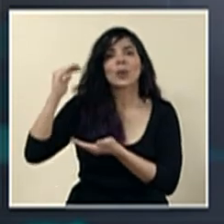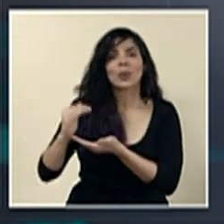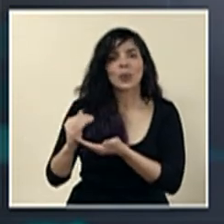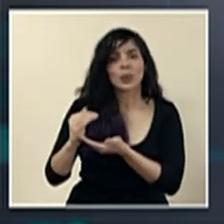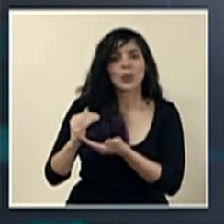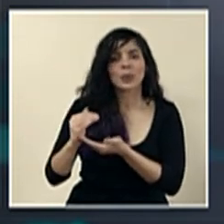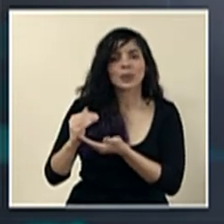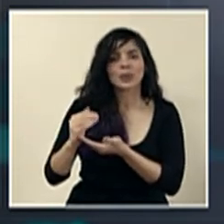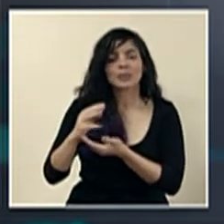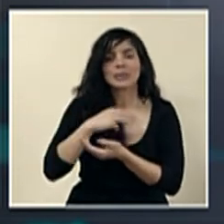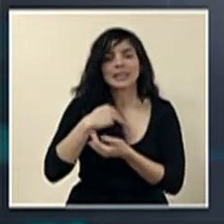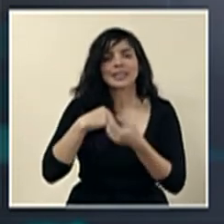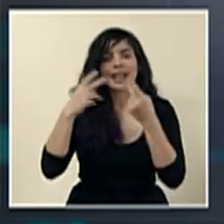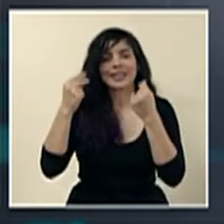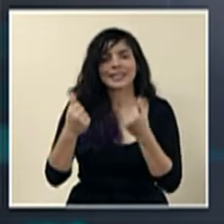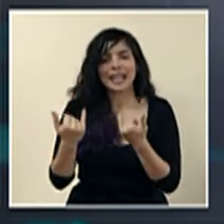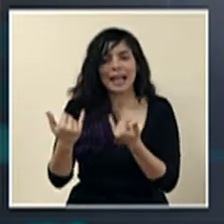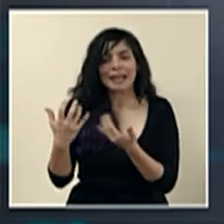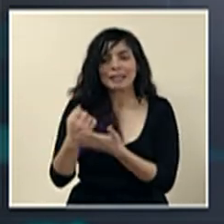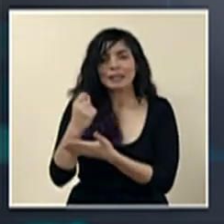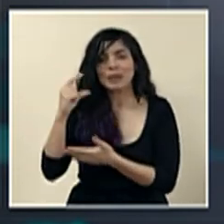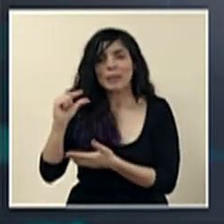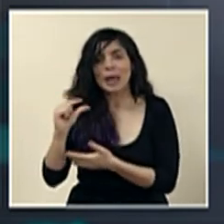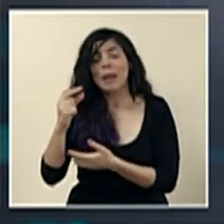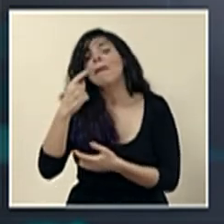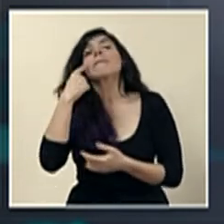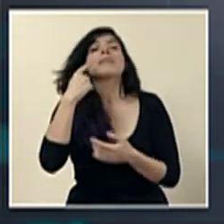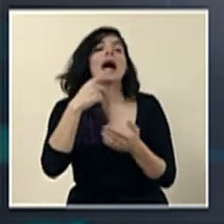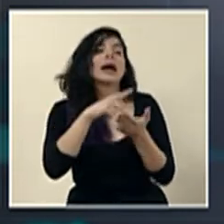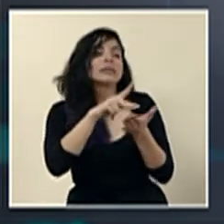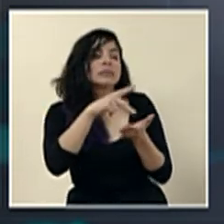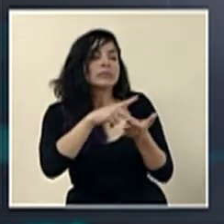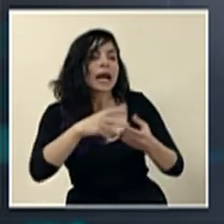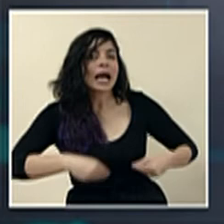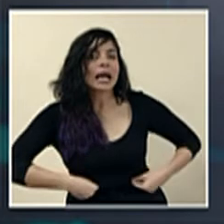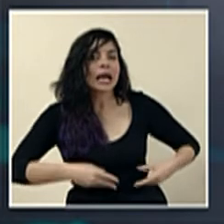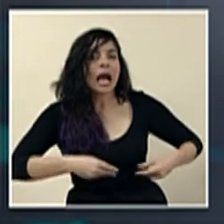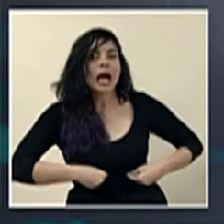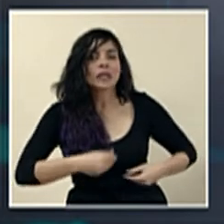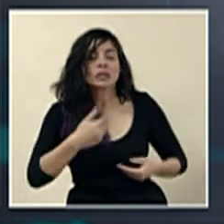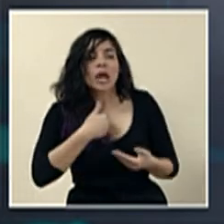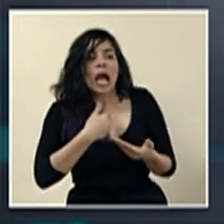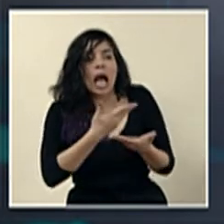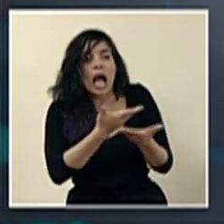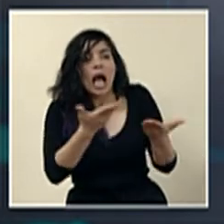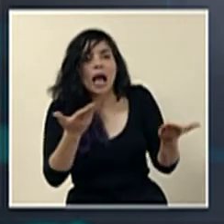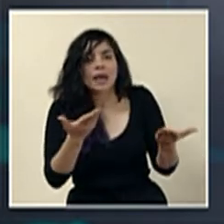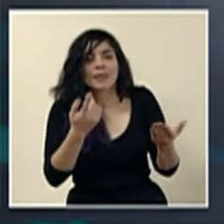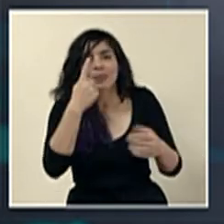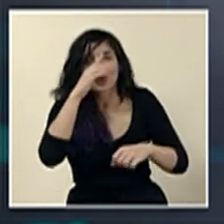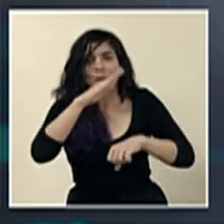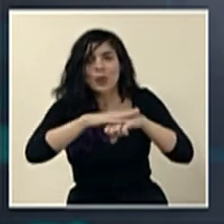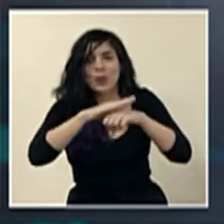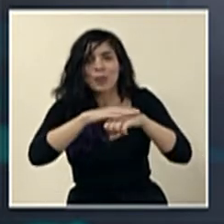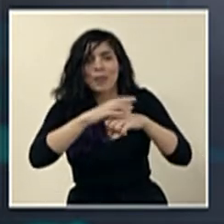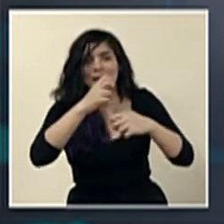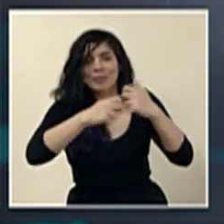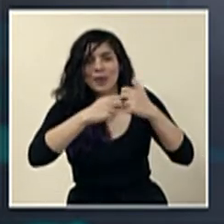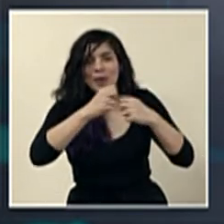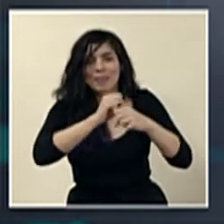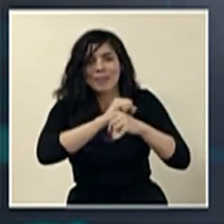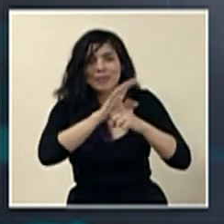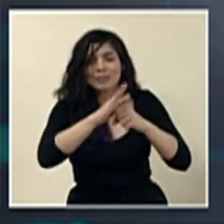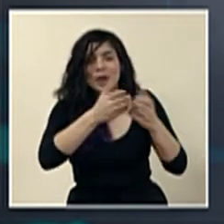recibe el Ministerio de Hacienda para poder financiar los gastos indispensables que crea esta crisis